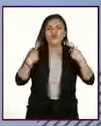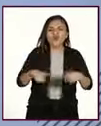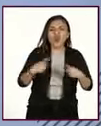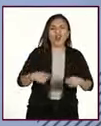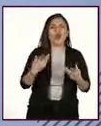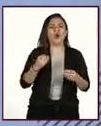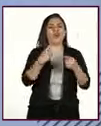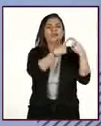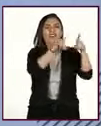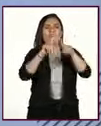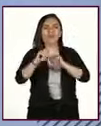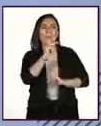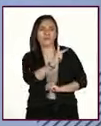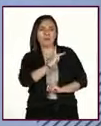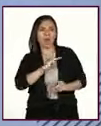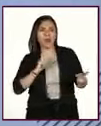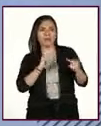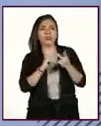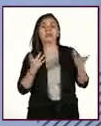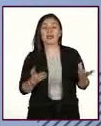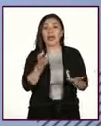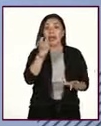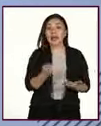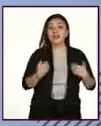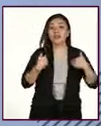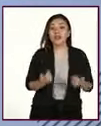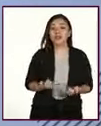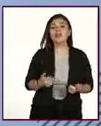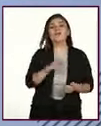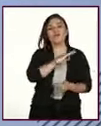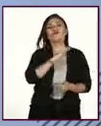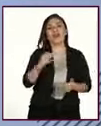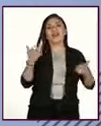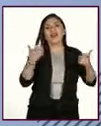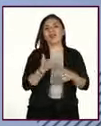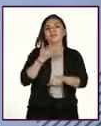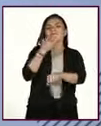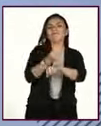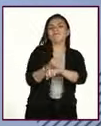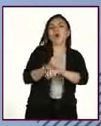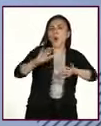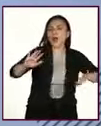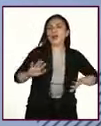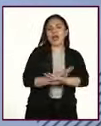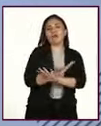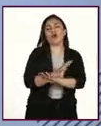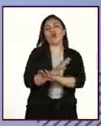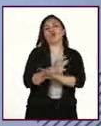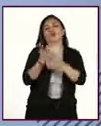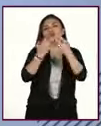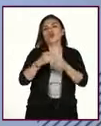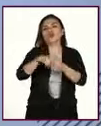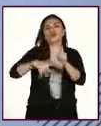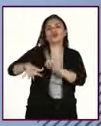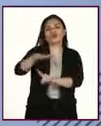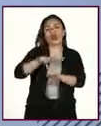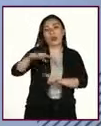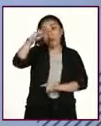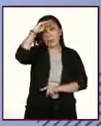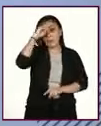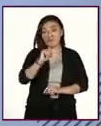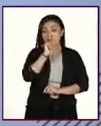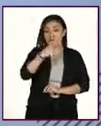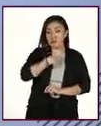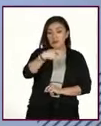diferencias, nuestras similitudes. Y a partir de esto podemos construir o reconstruir el tejido social. No necesitamos ser las mismas,